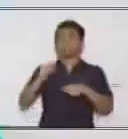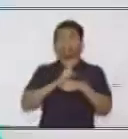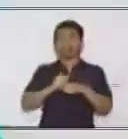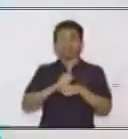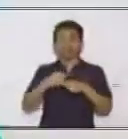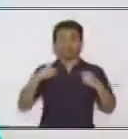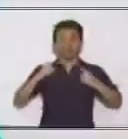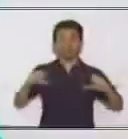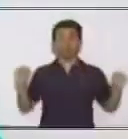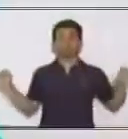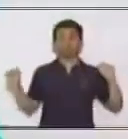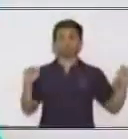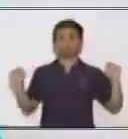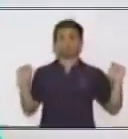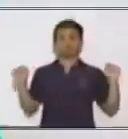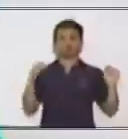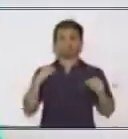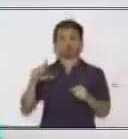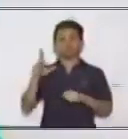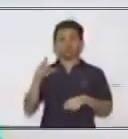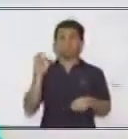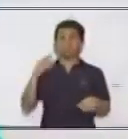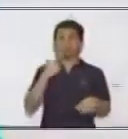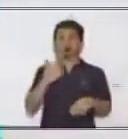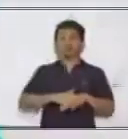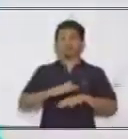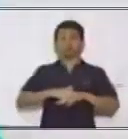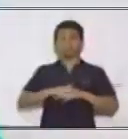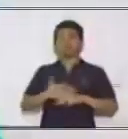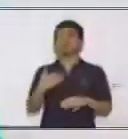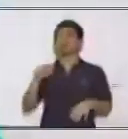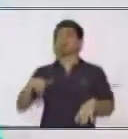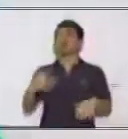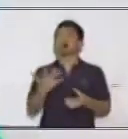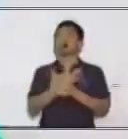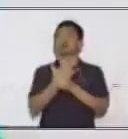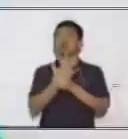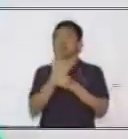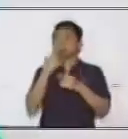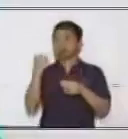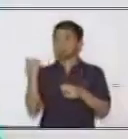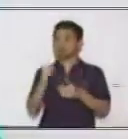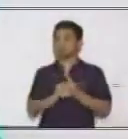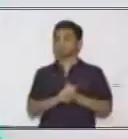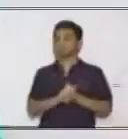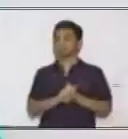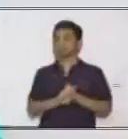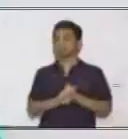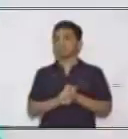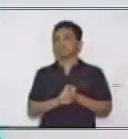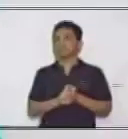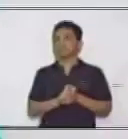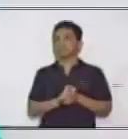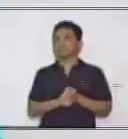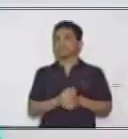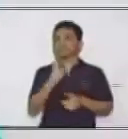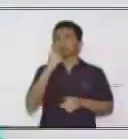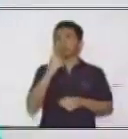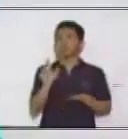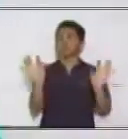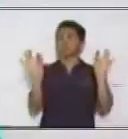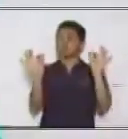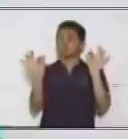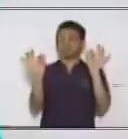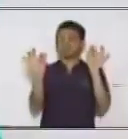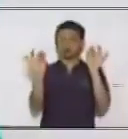vamos acostumbrando. A veces el cuerpo nos pide más. Hoy lo haremos con las manos. Miren cómo lo vamos a hacer, pues. Primero coloquen las yemas